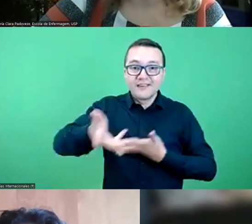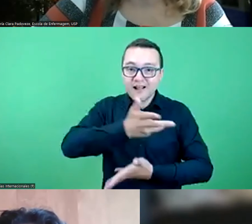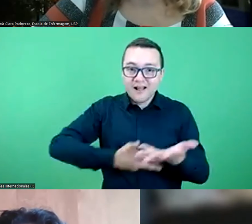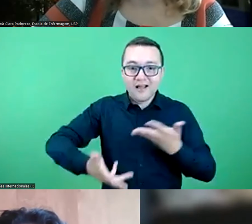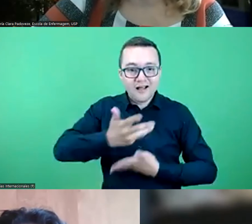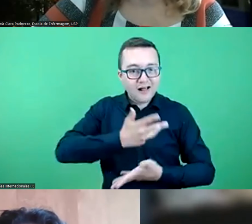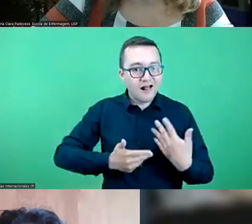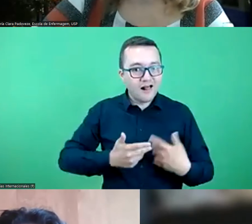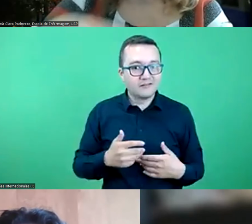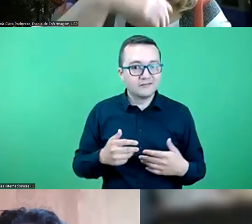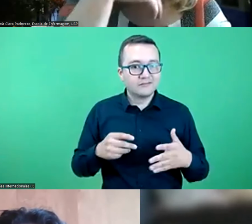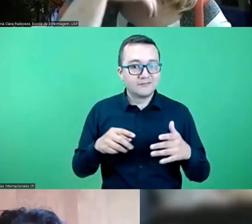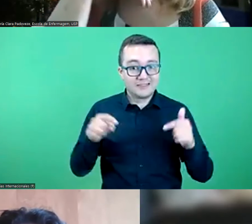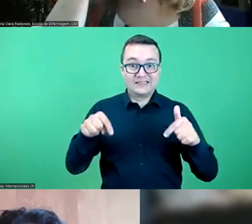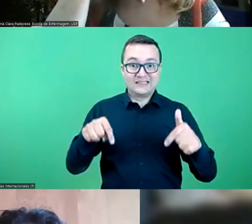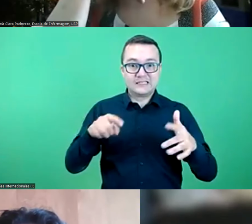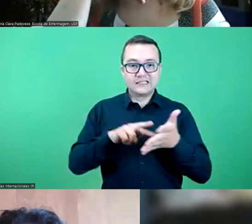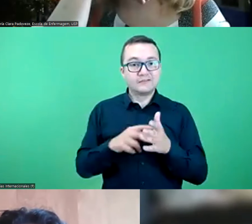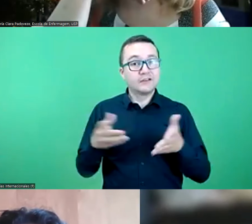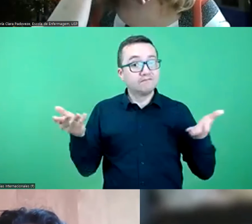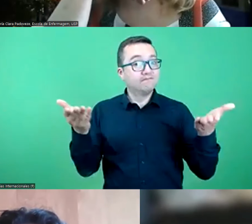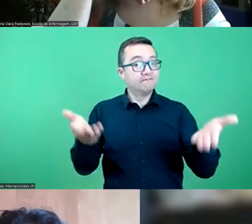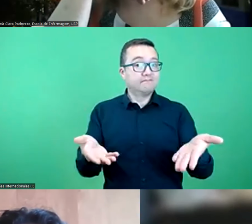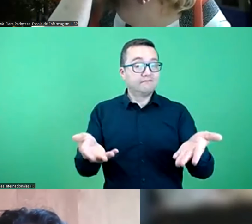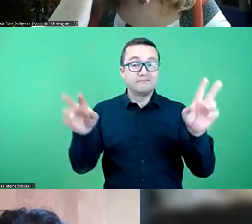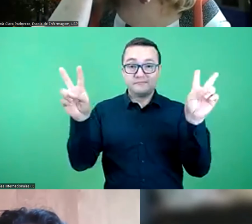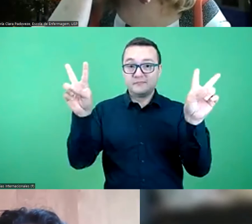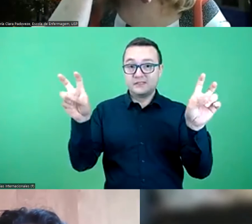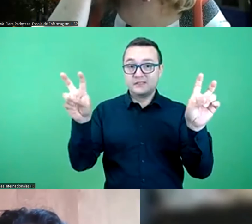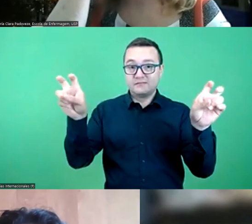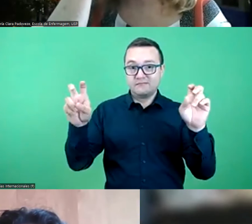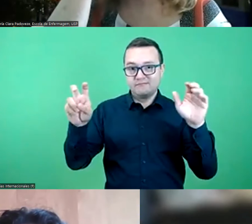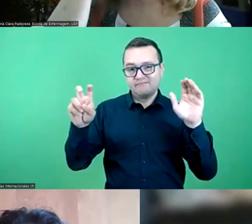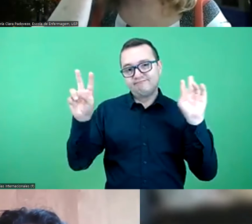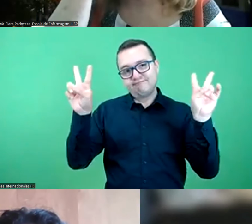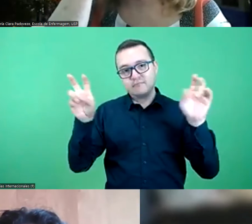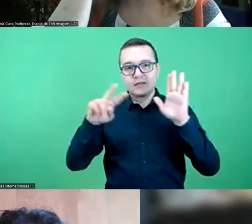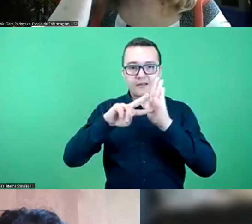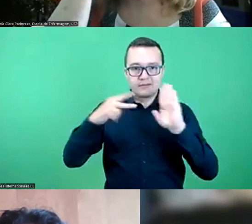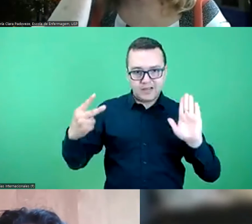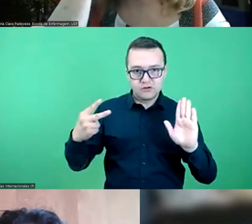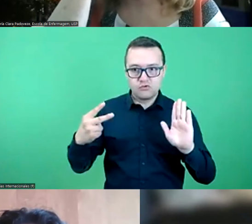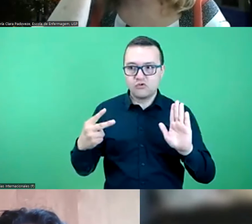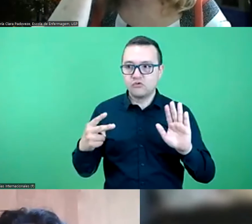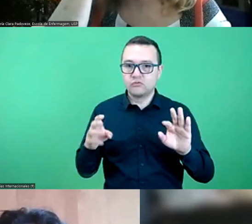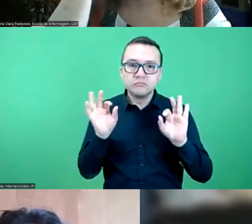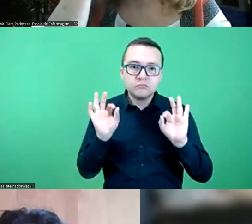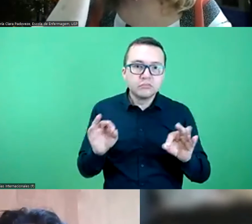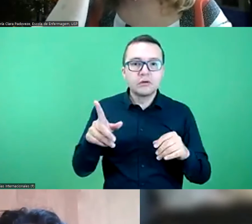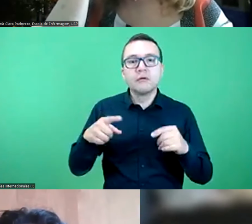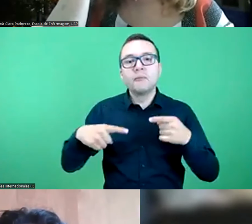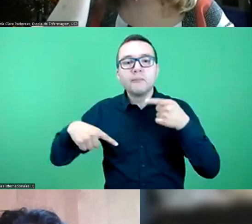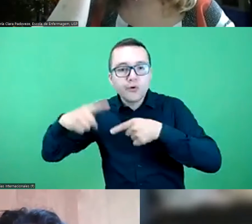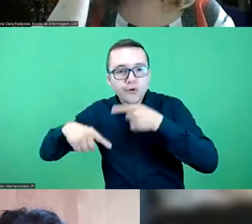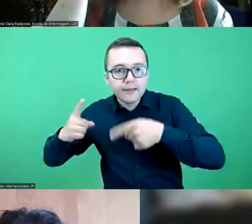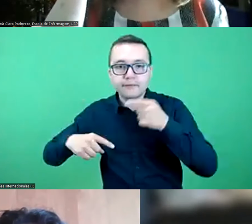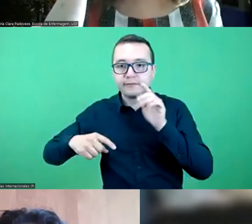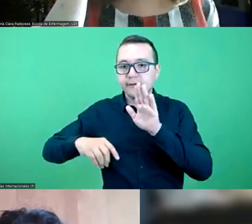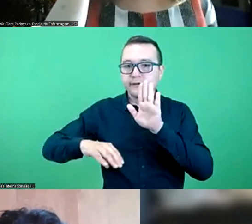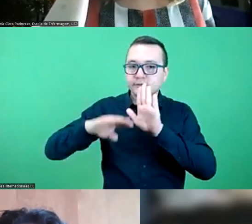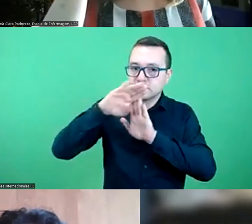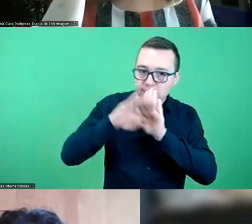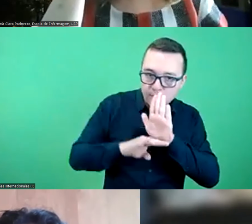sobre la mesa el componente técnico indispensable en términos de política y marcos normativos, sino